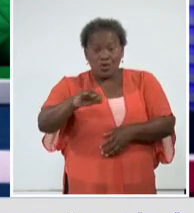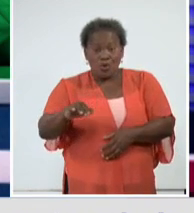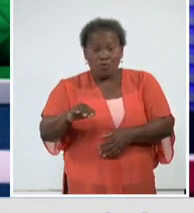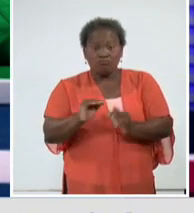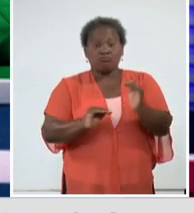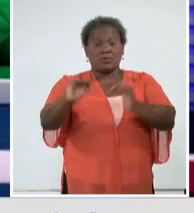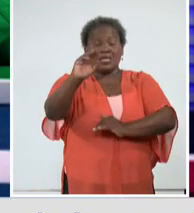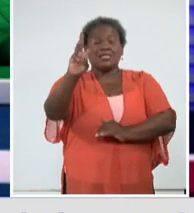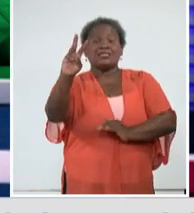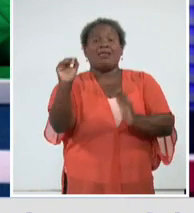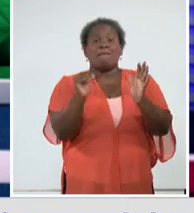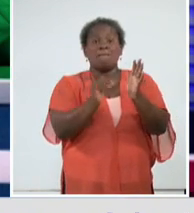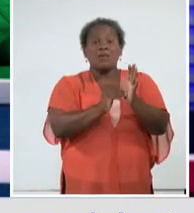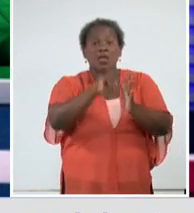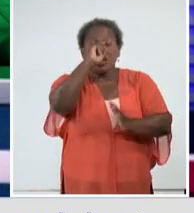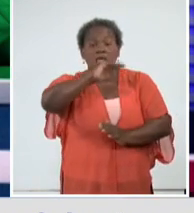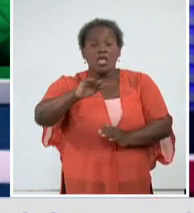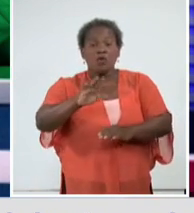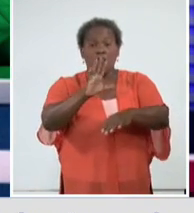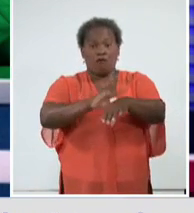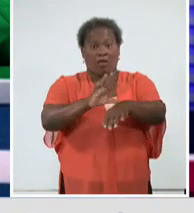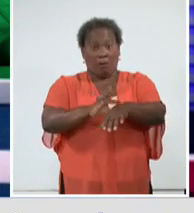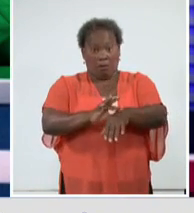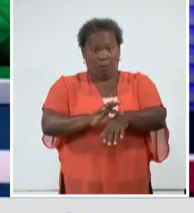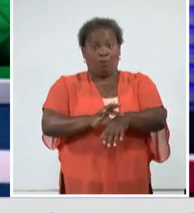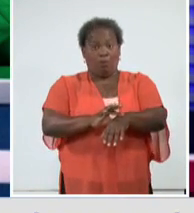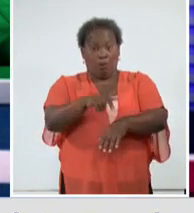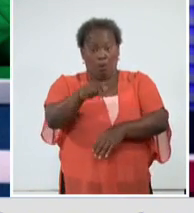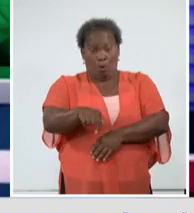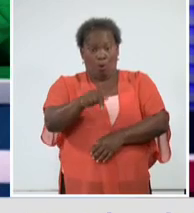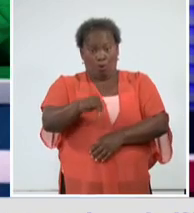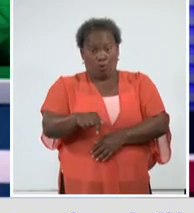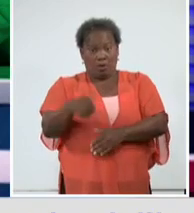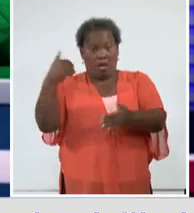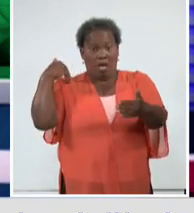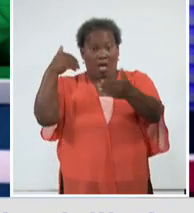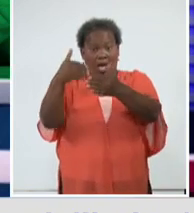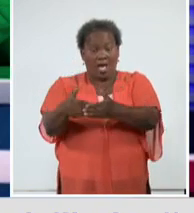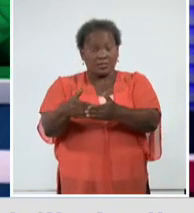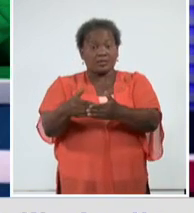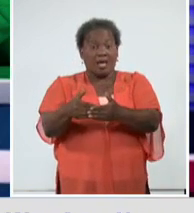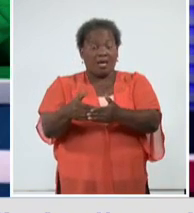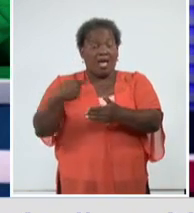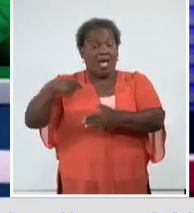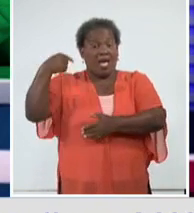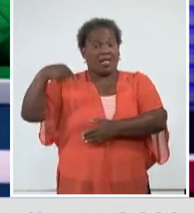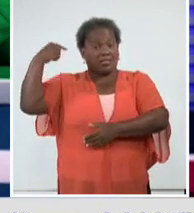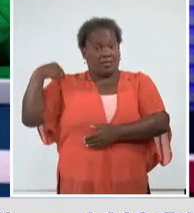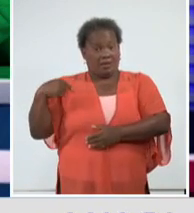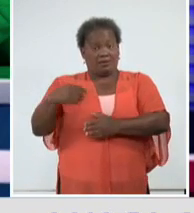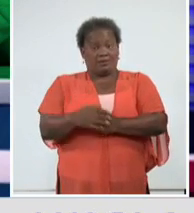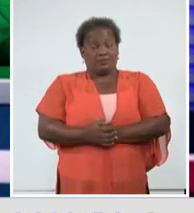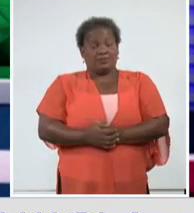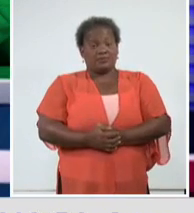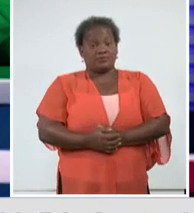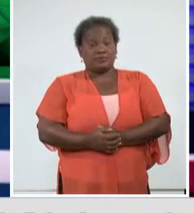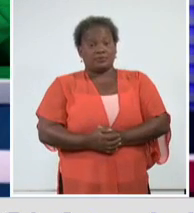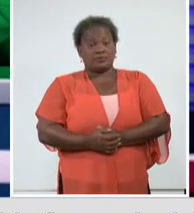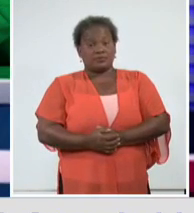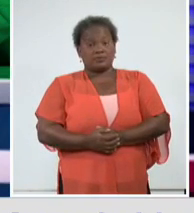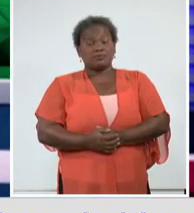3.000 pacientes, 3.600 pacientes hasta el día de antier, o sea, sin contabilizar los de hoy. Y